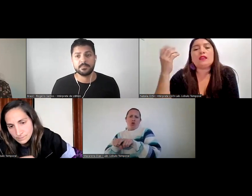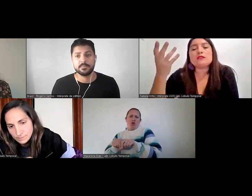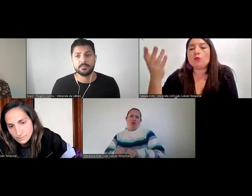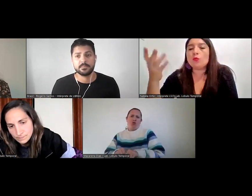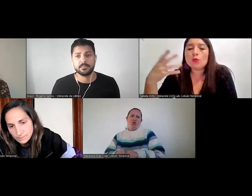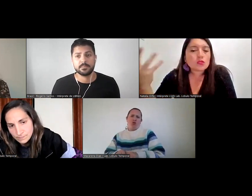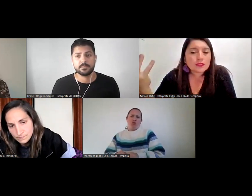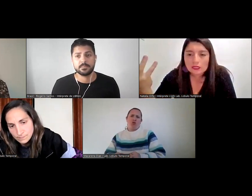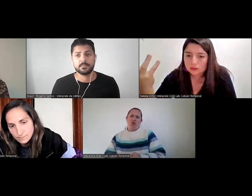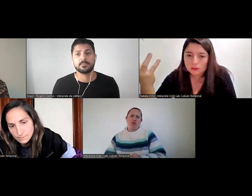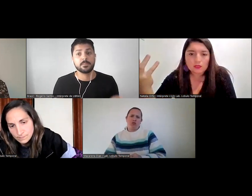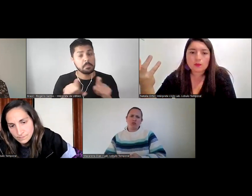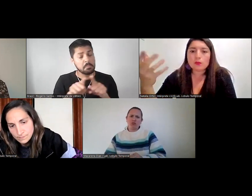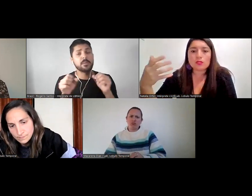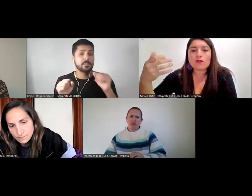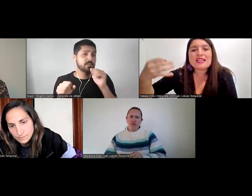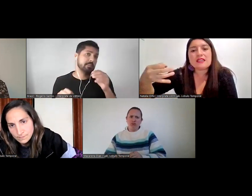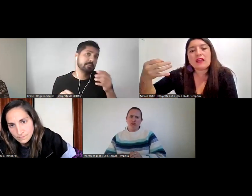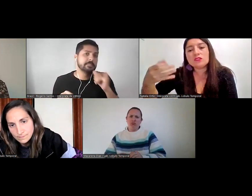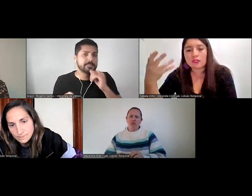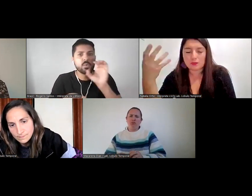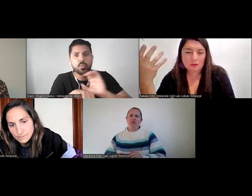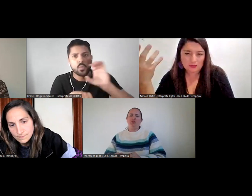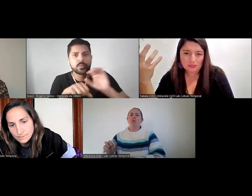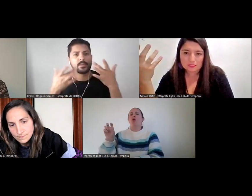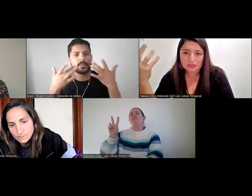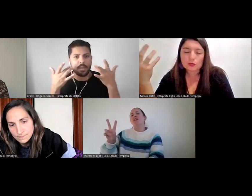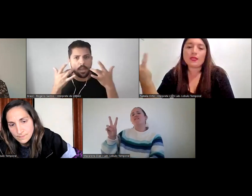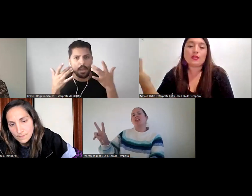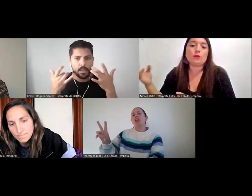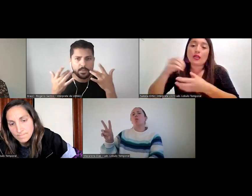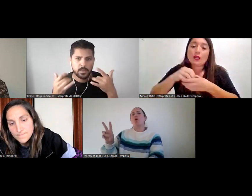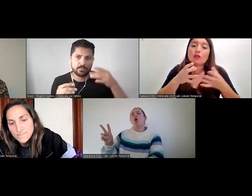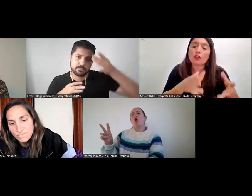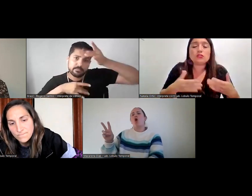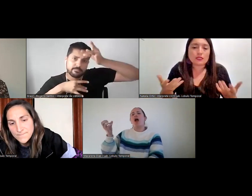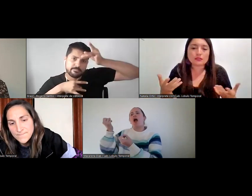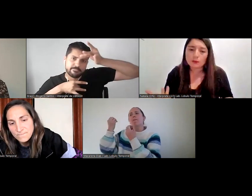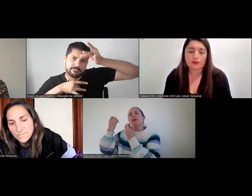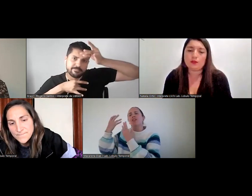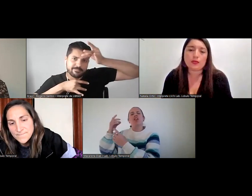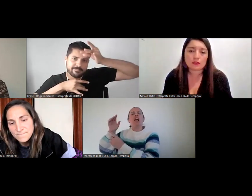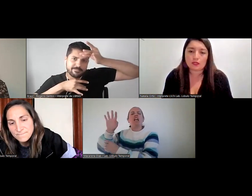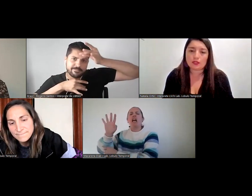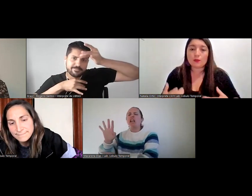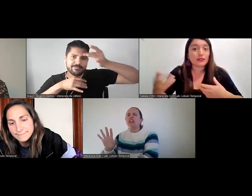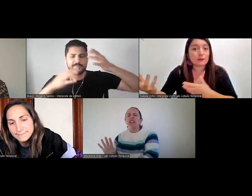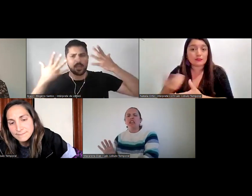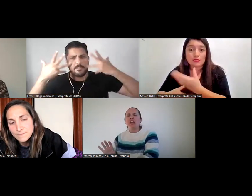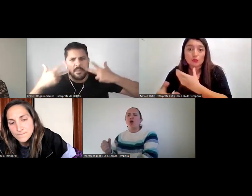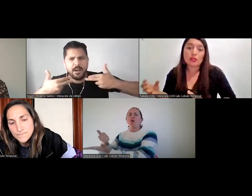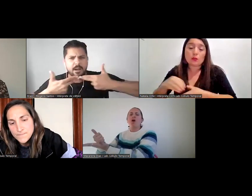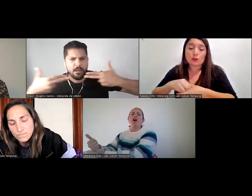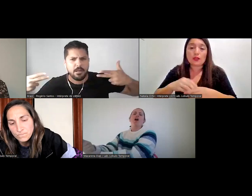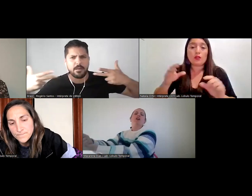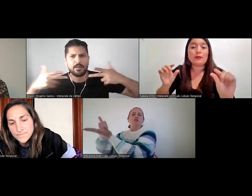O pueden hacer un curso de teatro, por ejemplo, pero ustedes no van a ser actores propiamente tal, ¿cierto? ¿Pueden incorporarlo al colegio? Sí, se puede incorporar al colegio. ¿Pueden